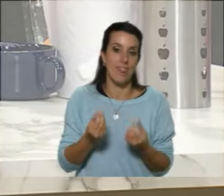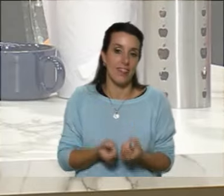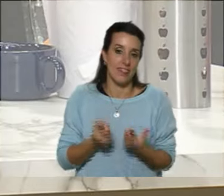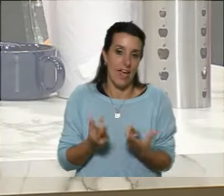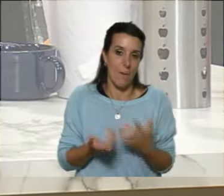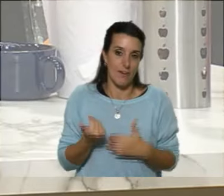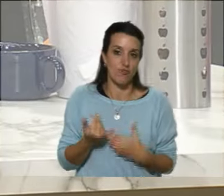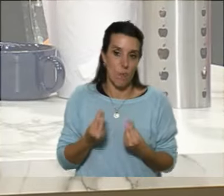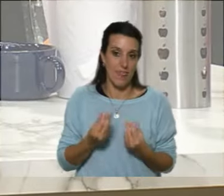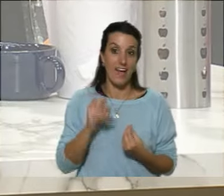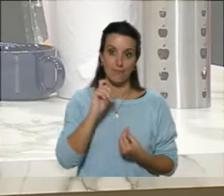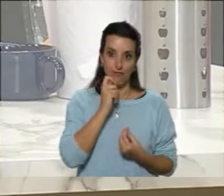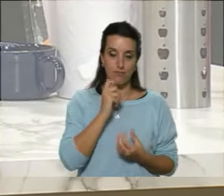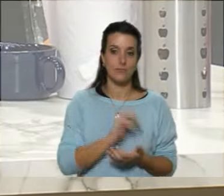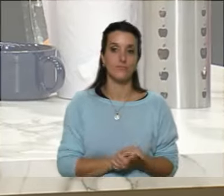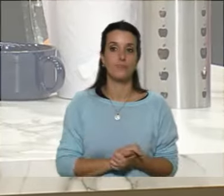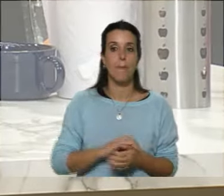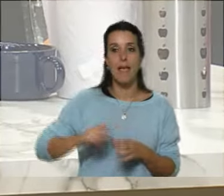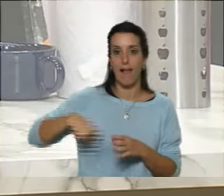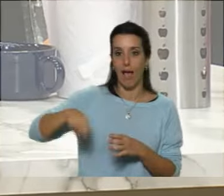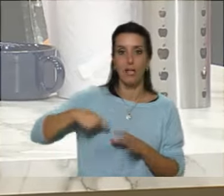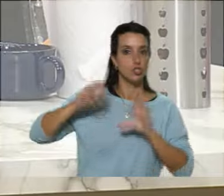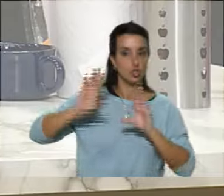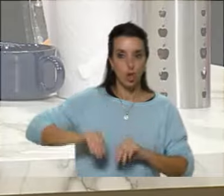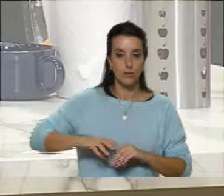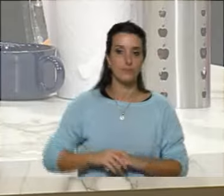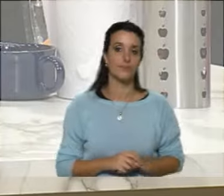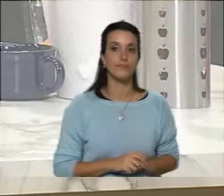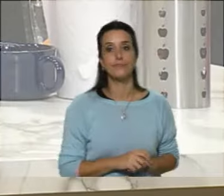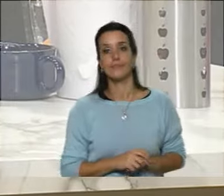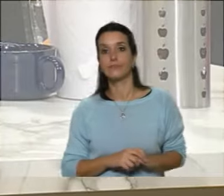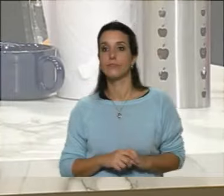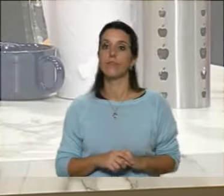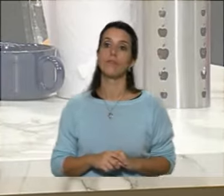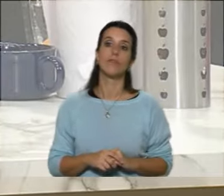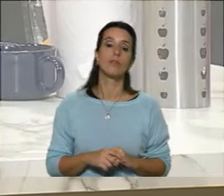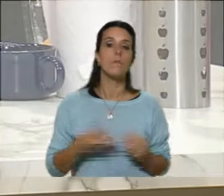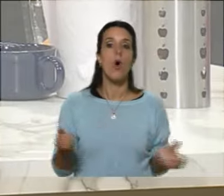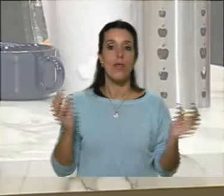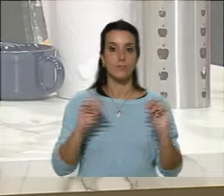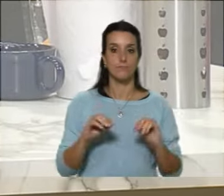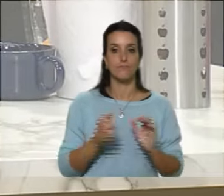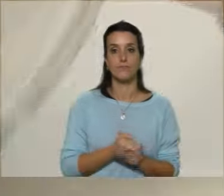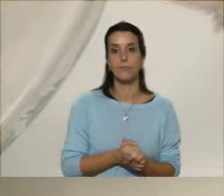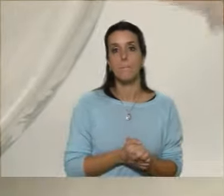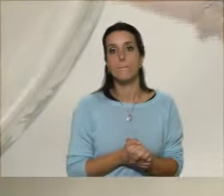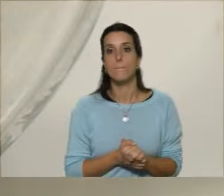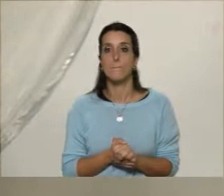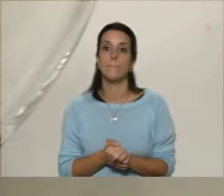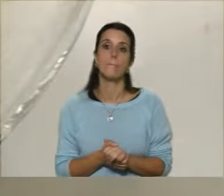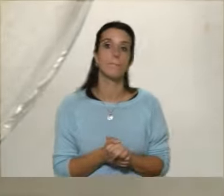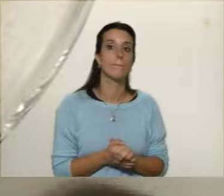masa. Para eso está bueno, ¿está? Lo mezclamos acá también. Y vamos a ir incorporando. Vamos